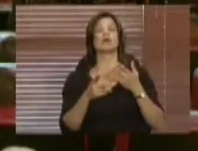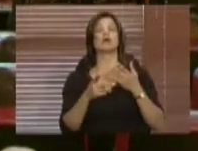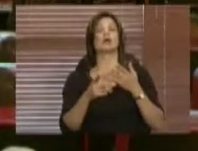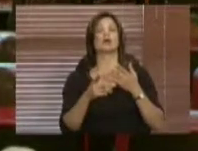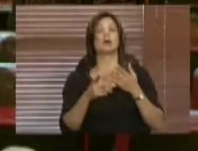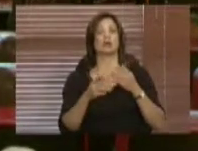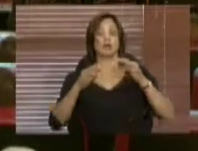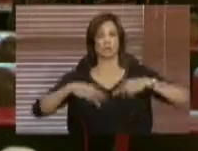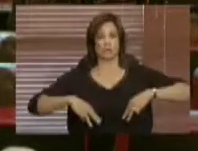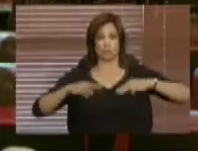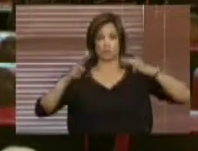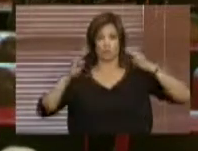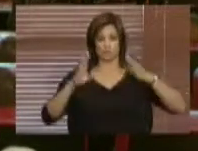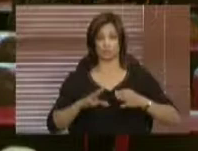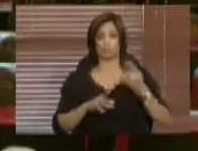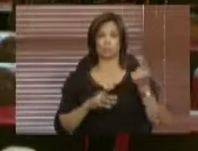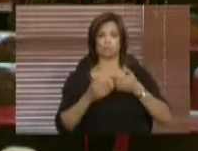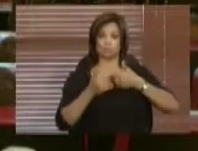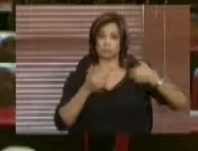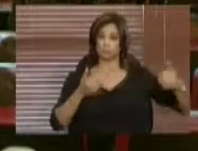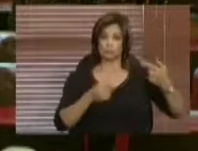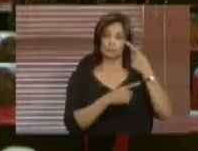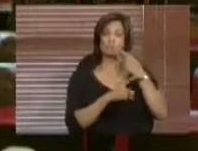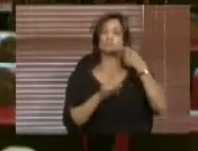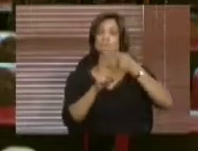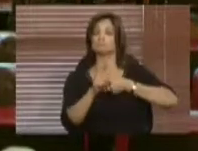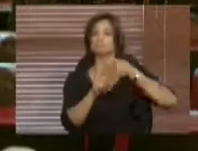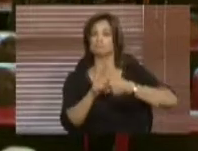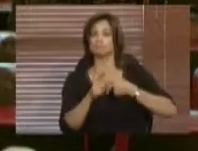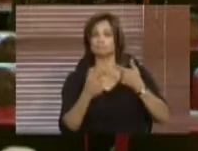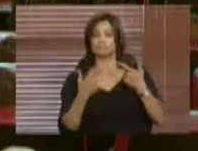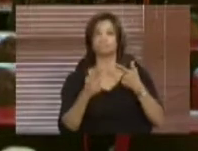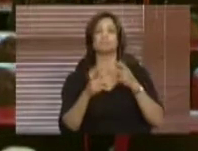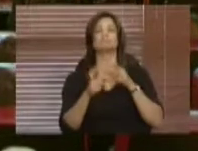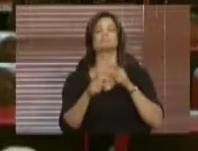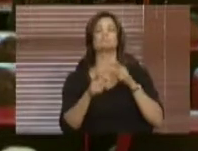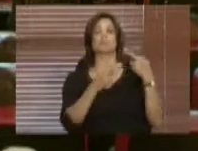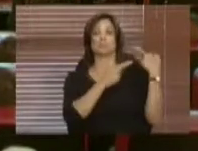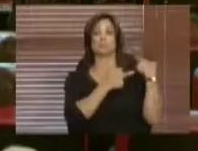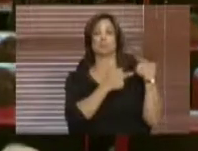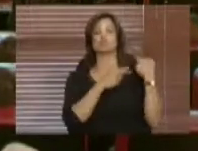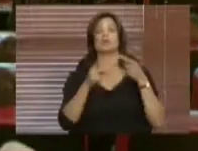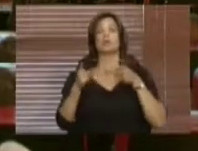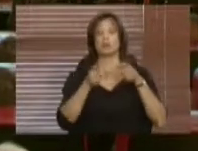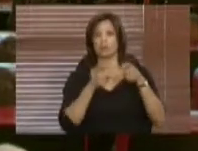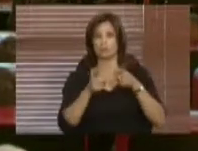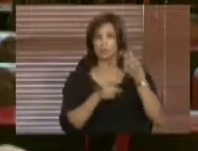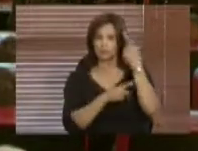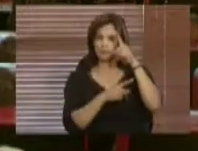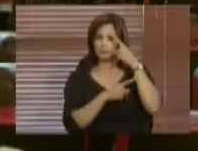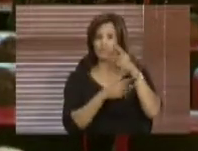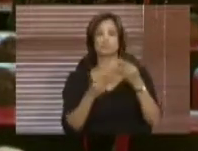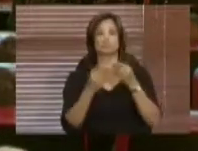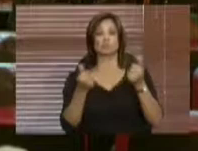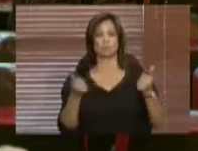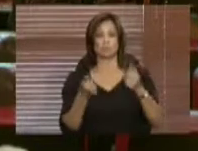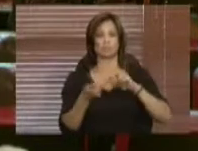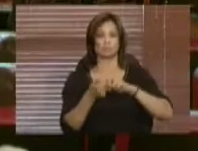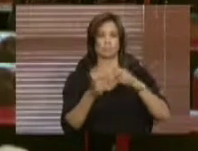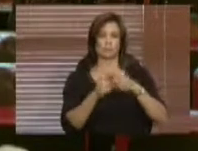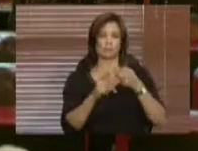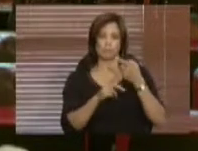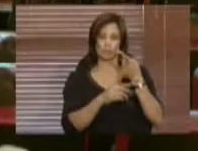a los magistrados, y nivelación salarial de determinados cargos administrativos para corregir